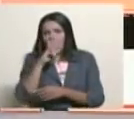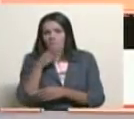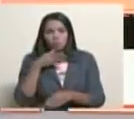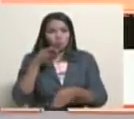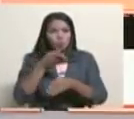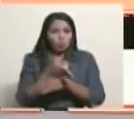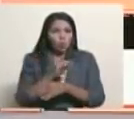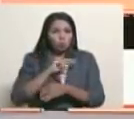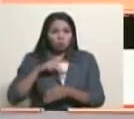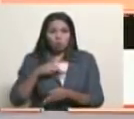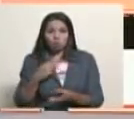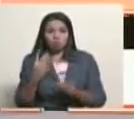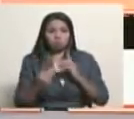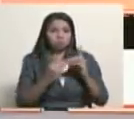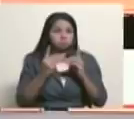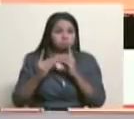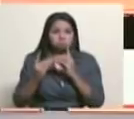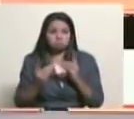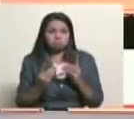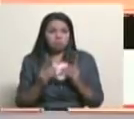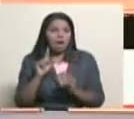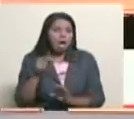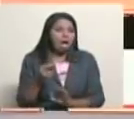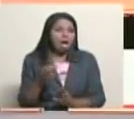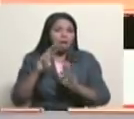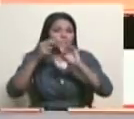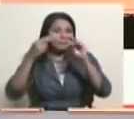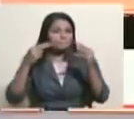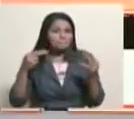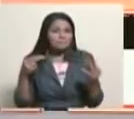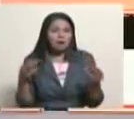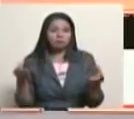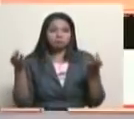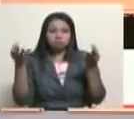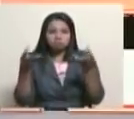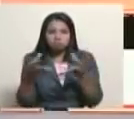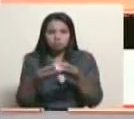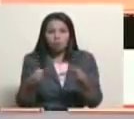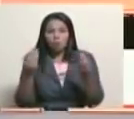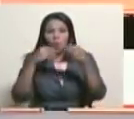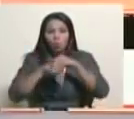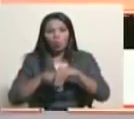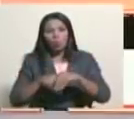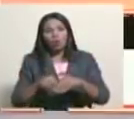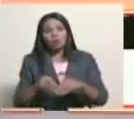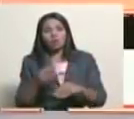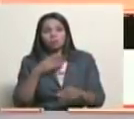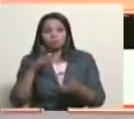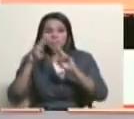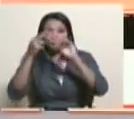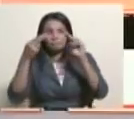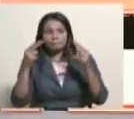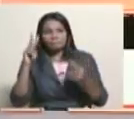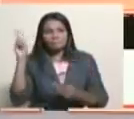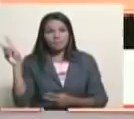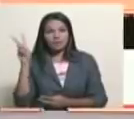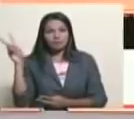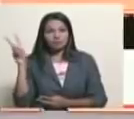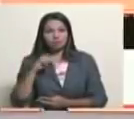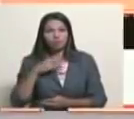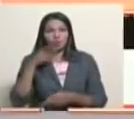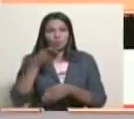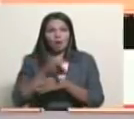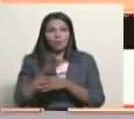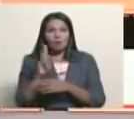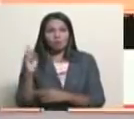ir para hablar de paz, de armonía, de concordia, de acuerdo por Venezuela, ahí estaremos nosotros